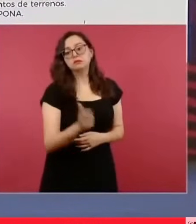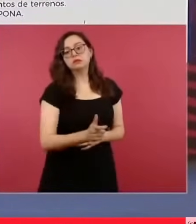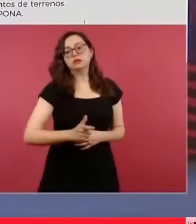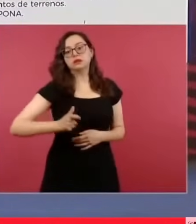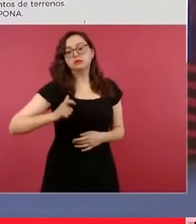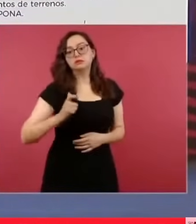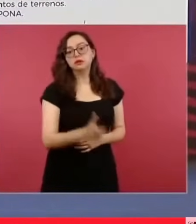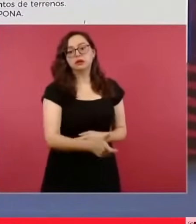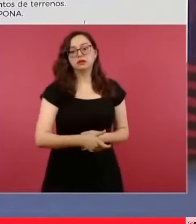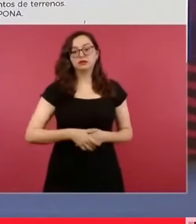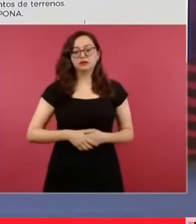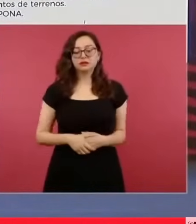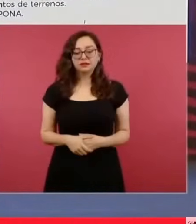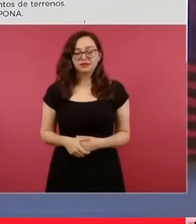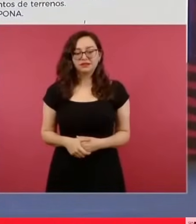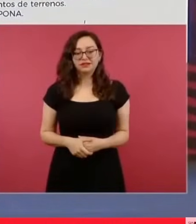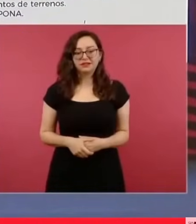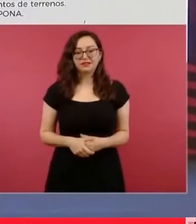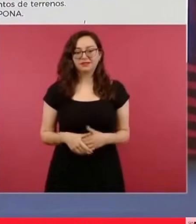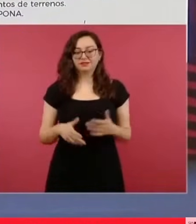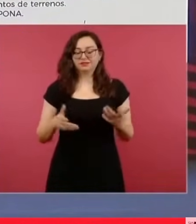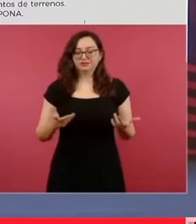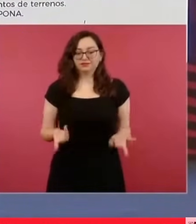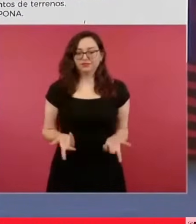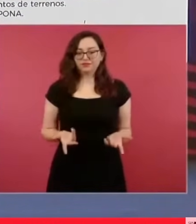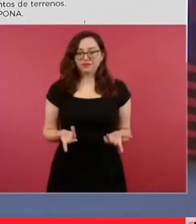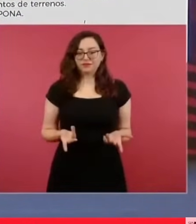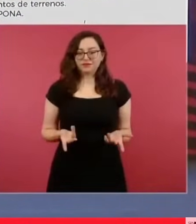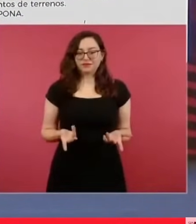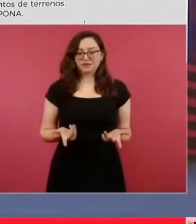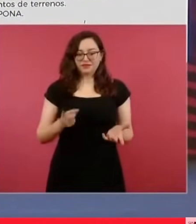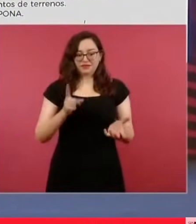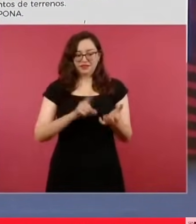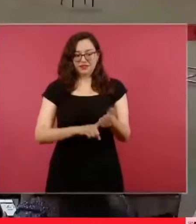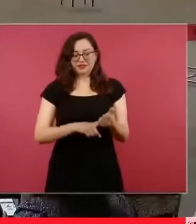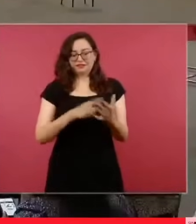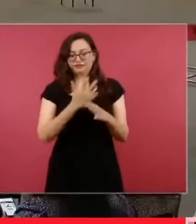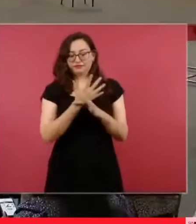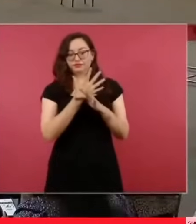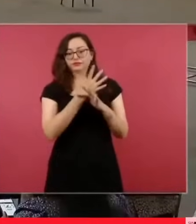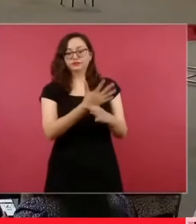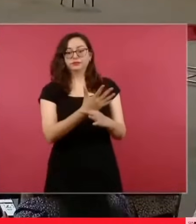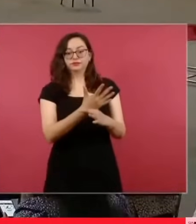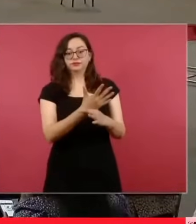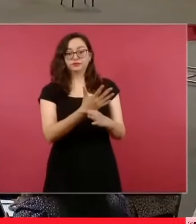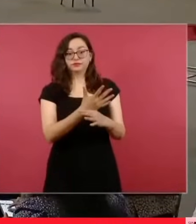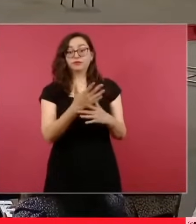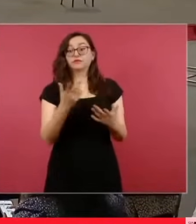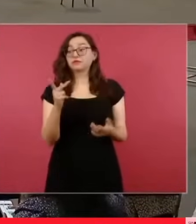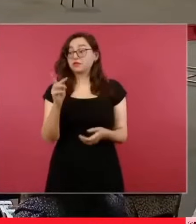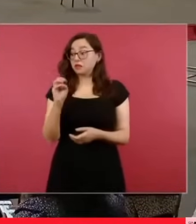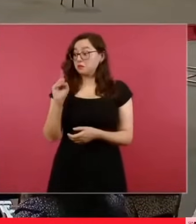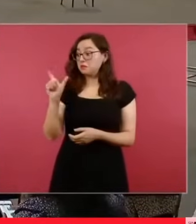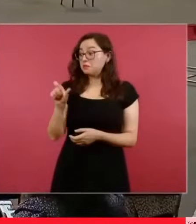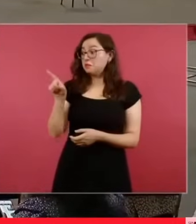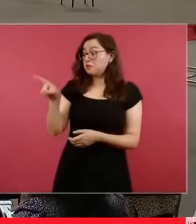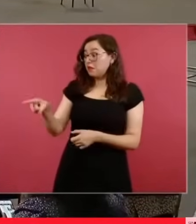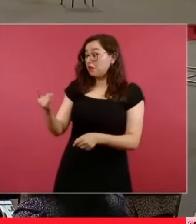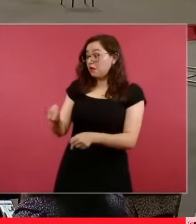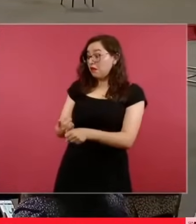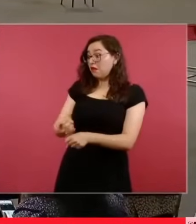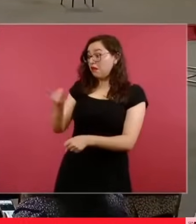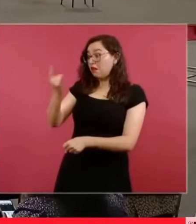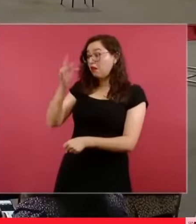tenía. Y las cláusulas hablaban de que si Pemex fallaba, le cobraban